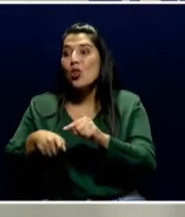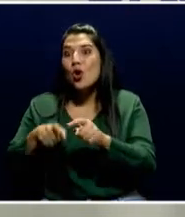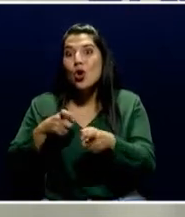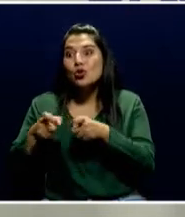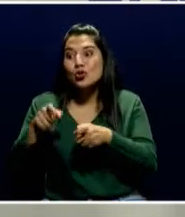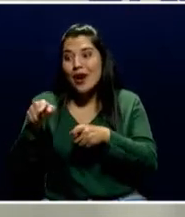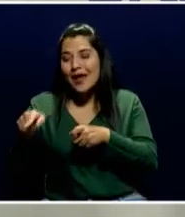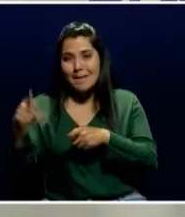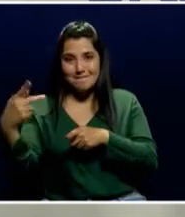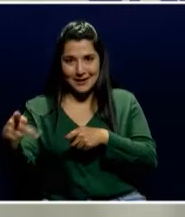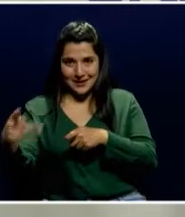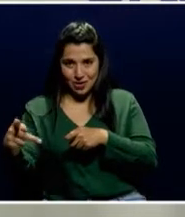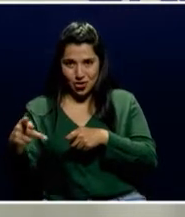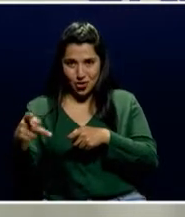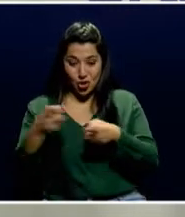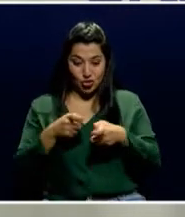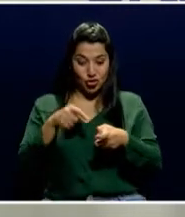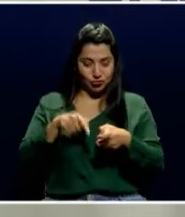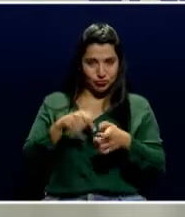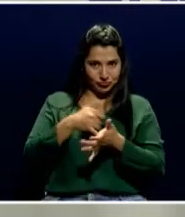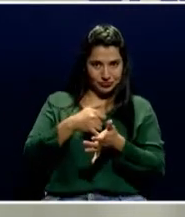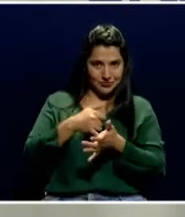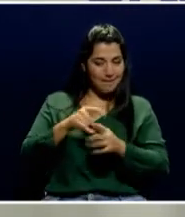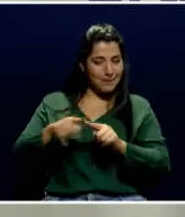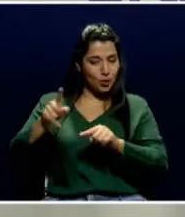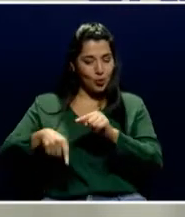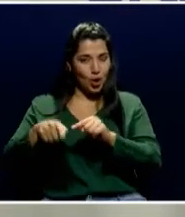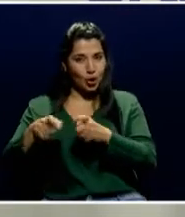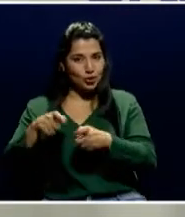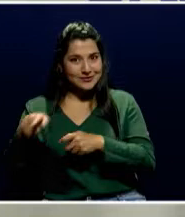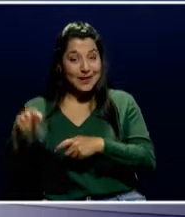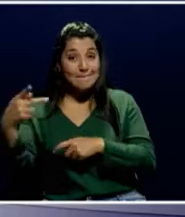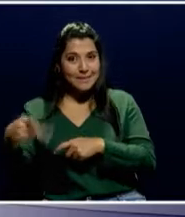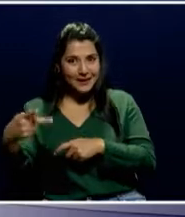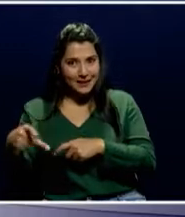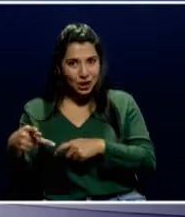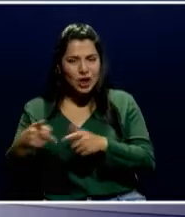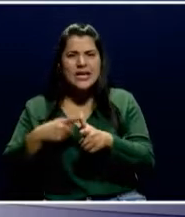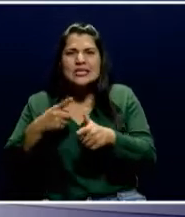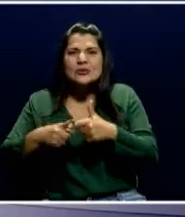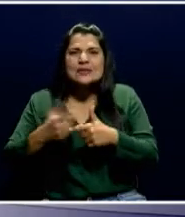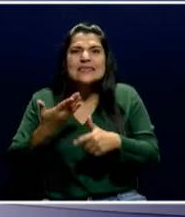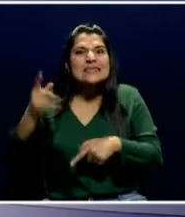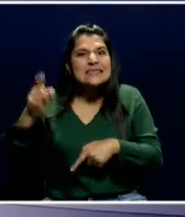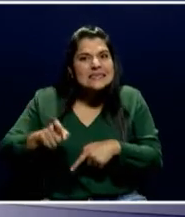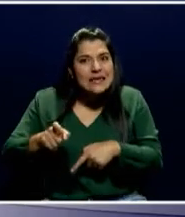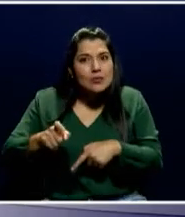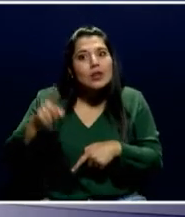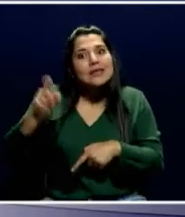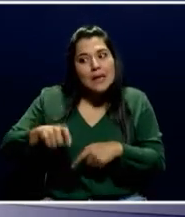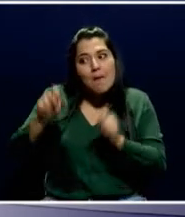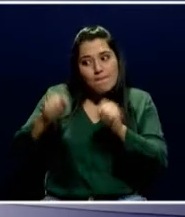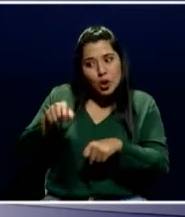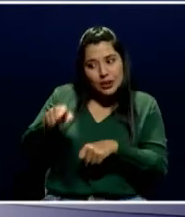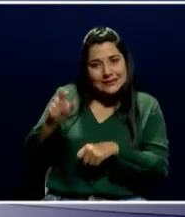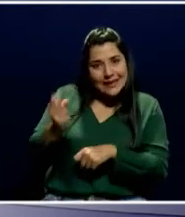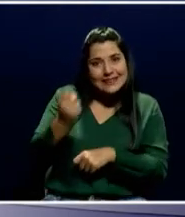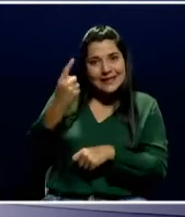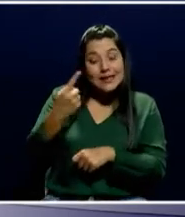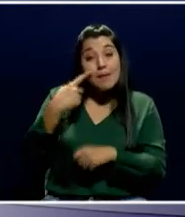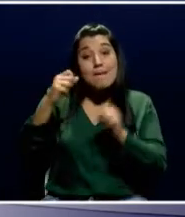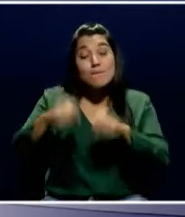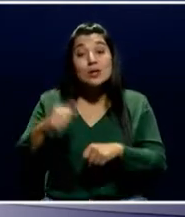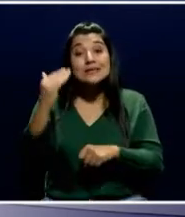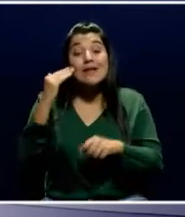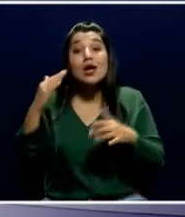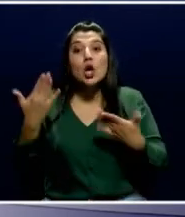es el que está externo a nosotros. Entonces, para eso necesitamos entenderlo, para saber cómo es que nos tenemos que proteger.